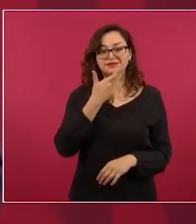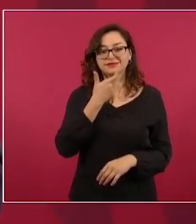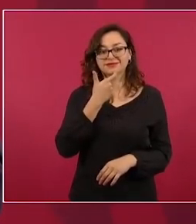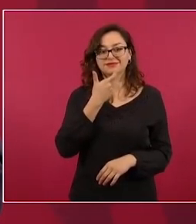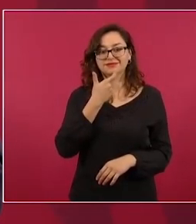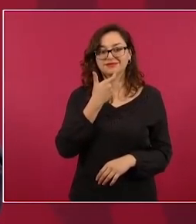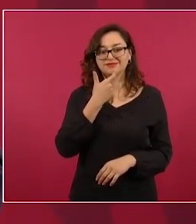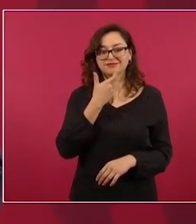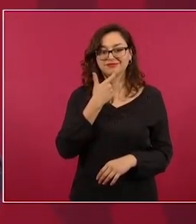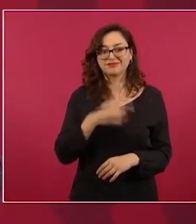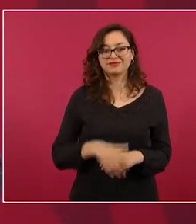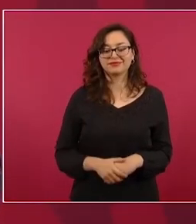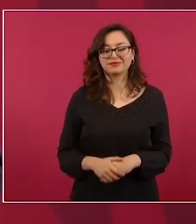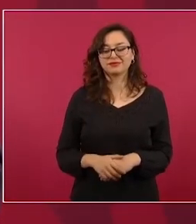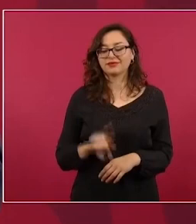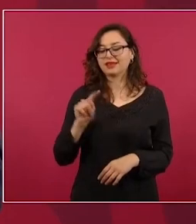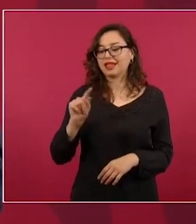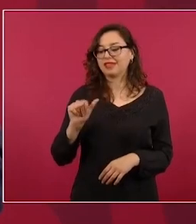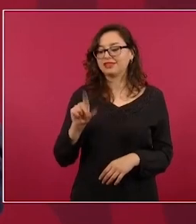Es Tadei,